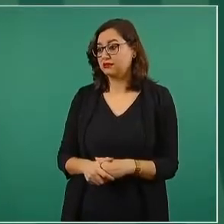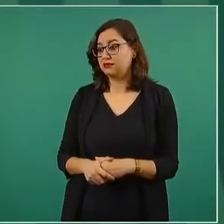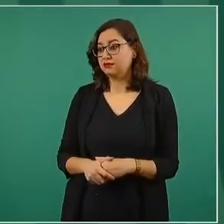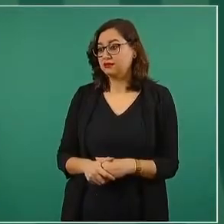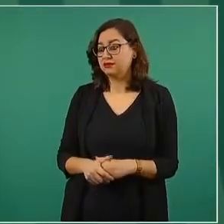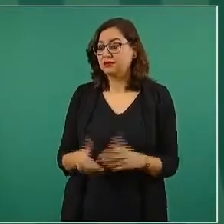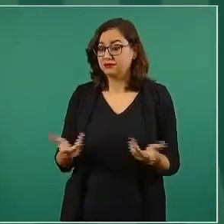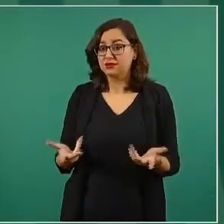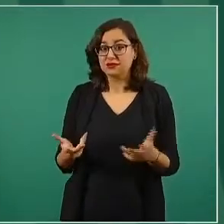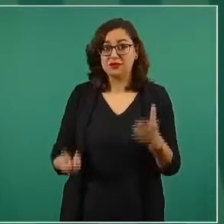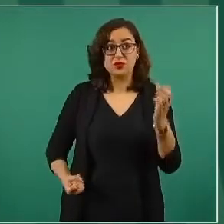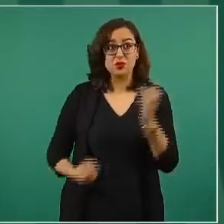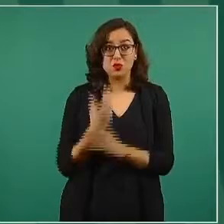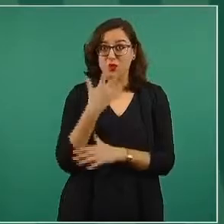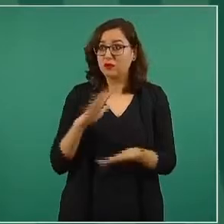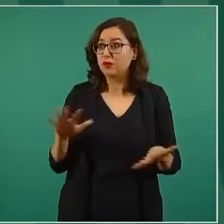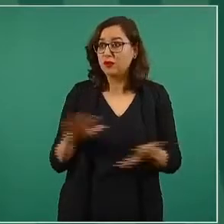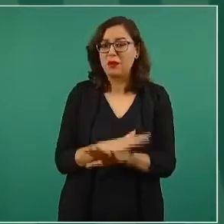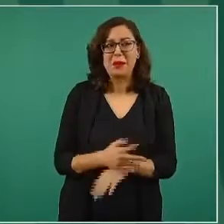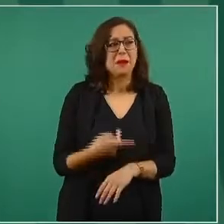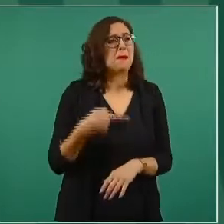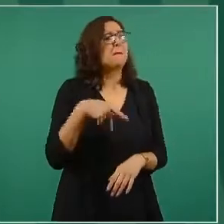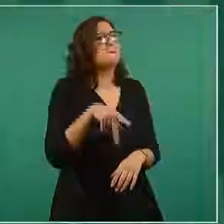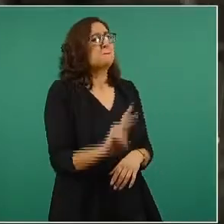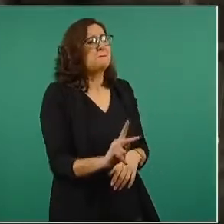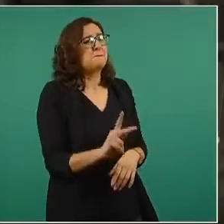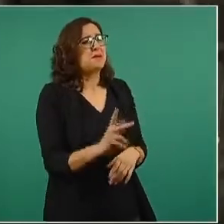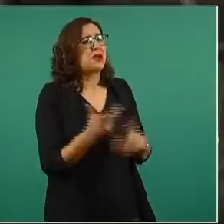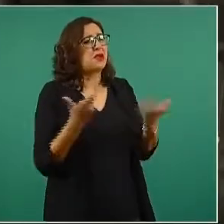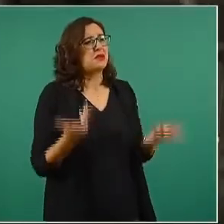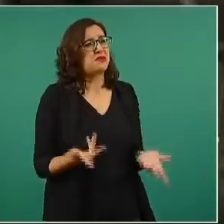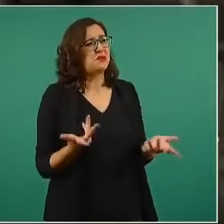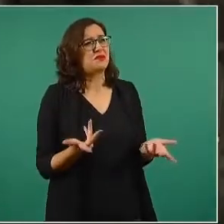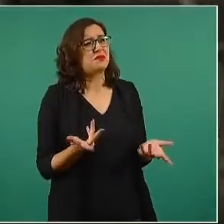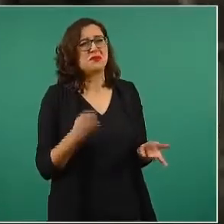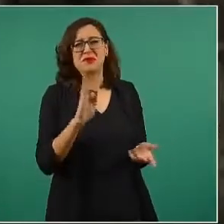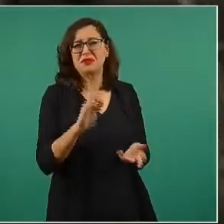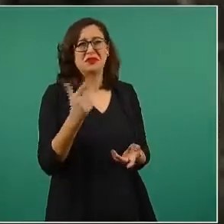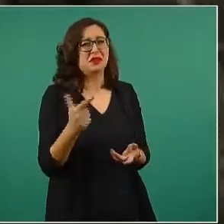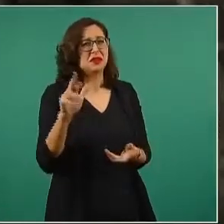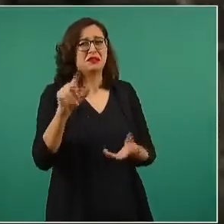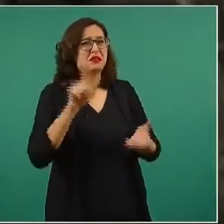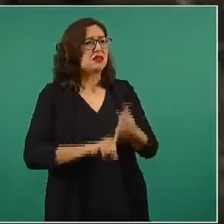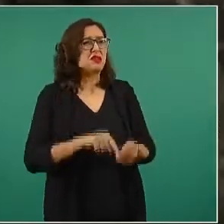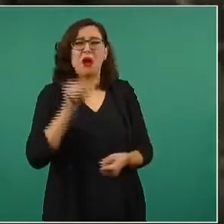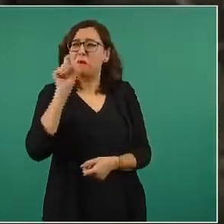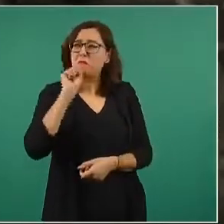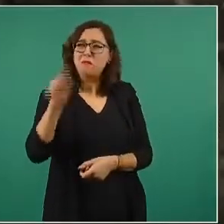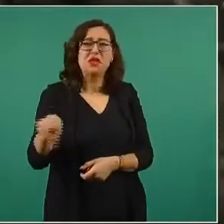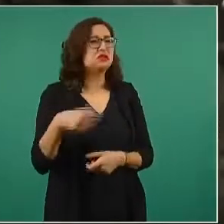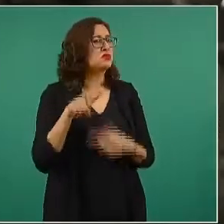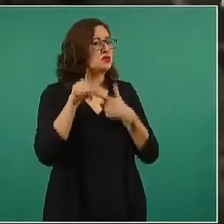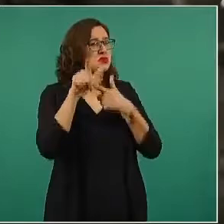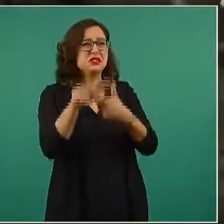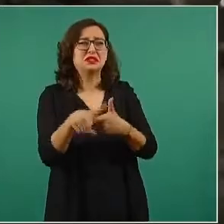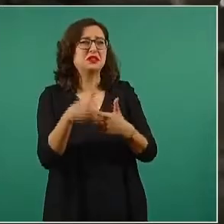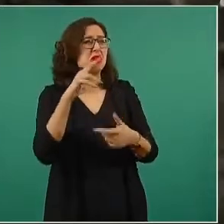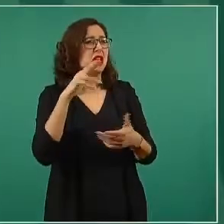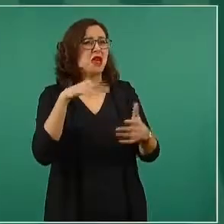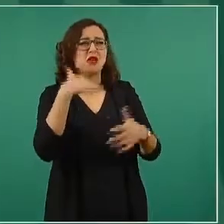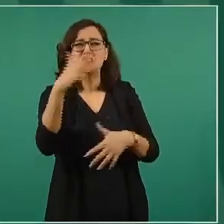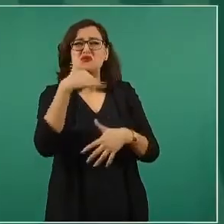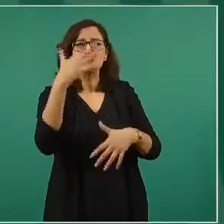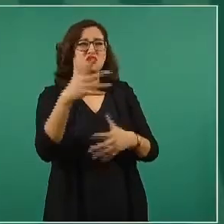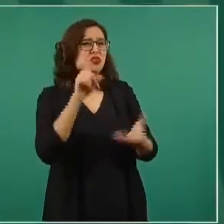Ese es el cambio. O sea, pero si es así en las fiscalías, presidente. No. Sigue habiendo muchísima